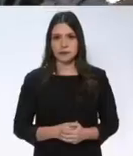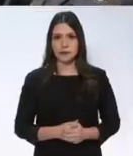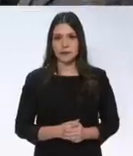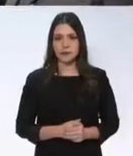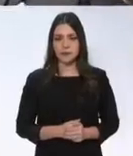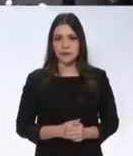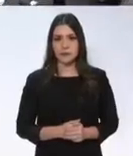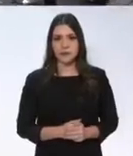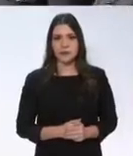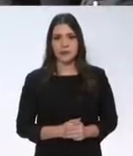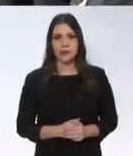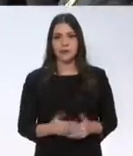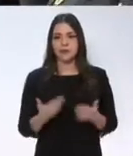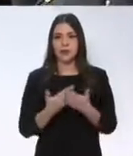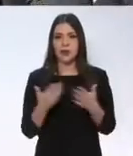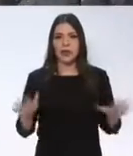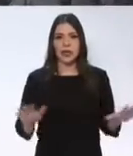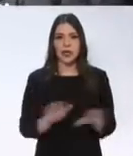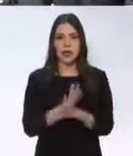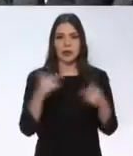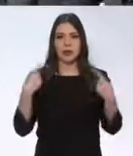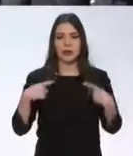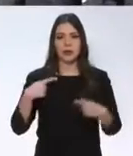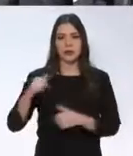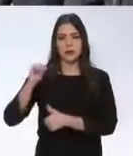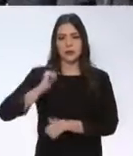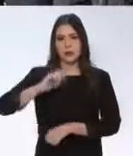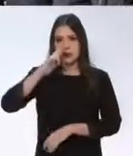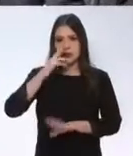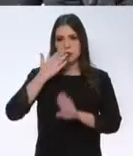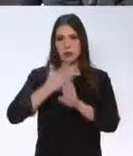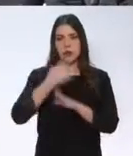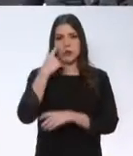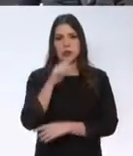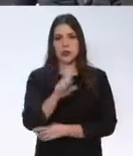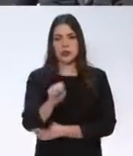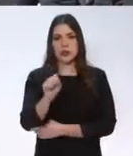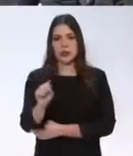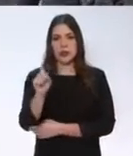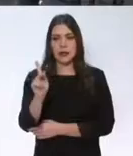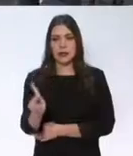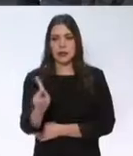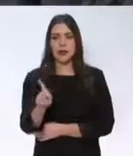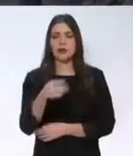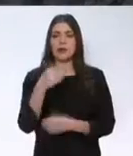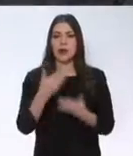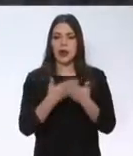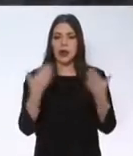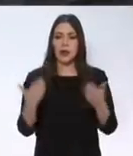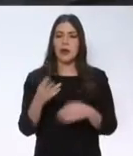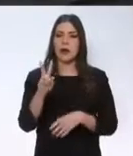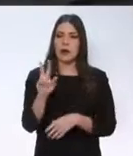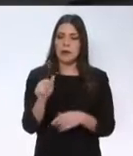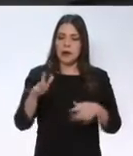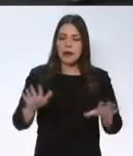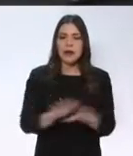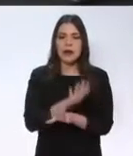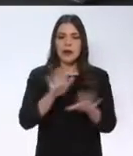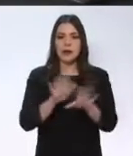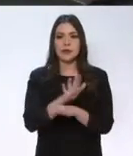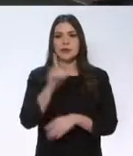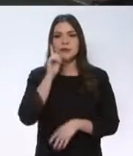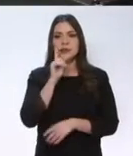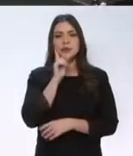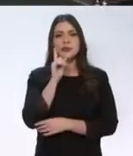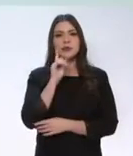La remoción de mandos en la Secretaría de Seguridad Pública capitalina va porque va, destacó la jefa de gobierno Claudia Sheinbaum en